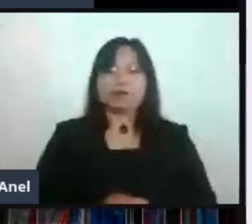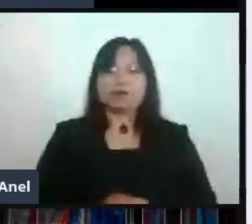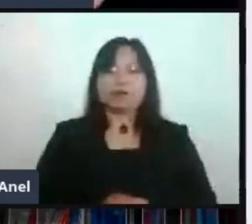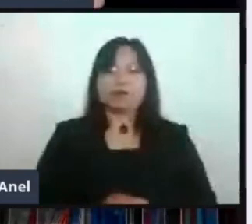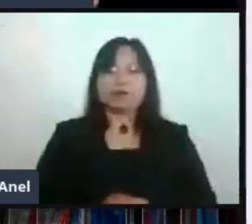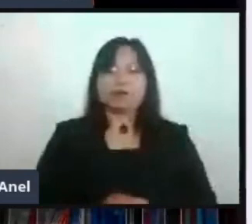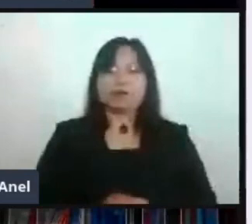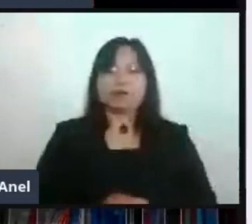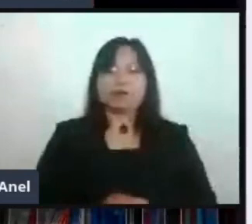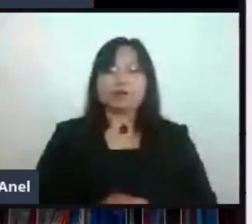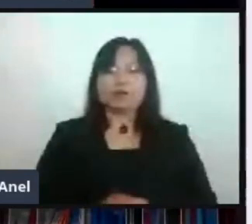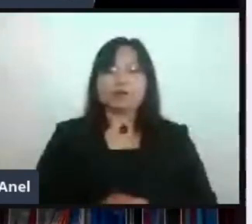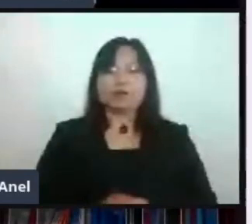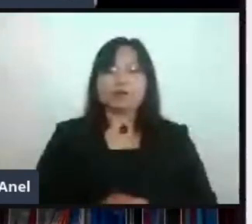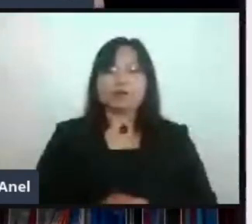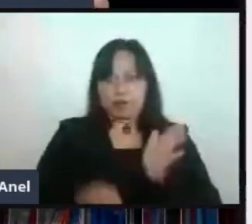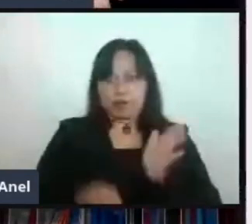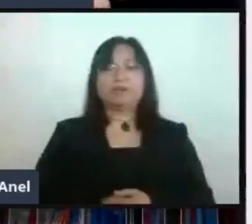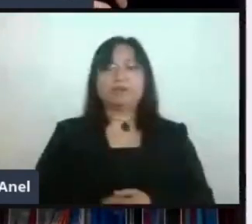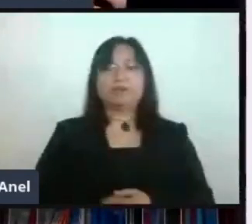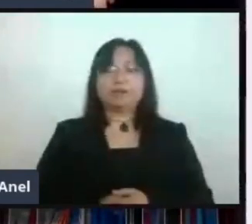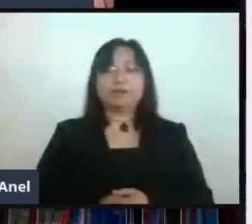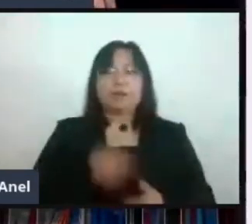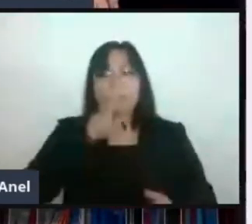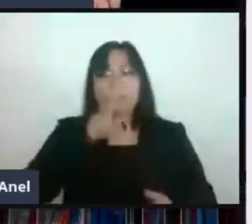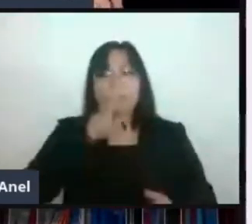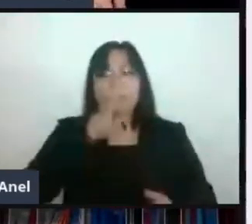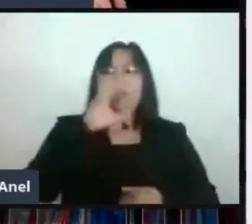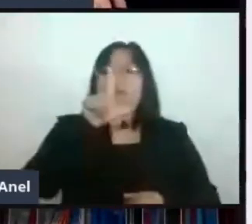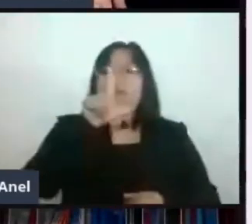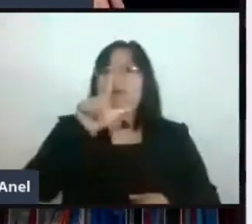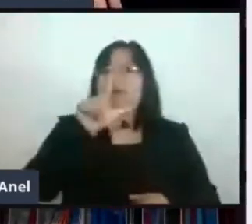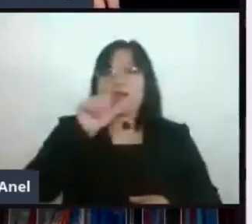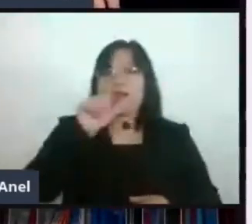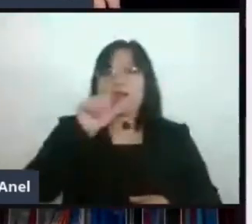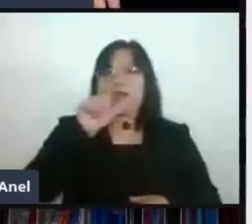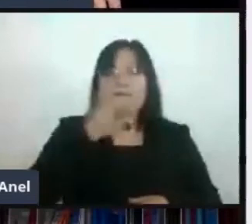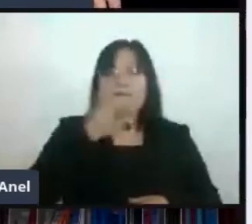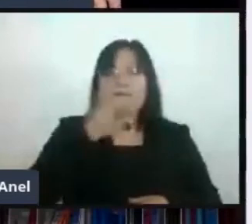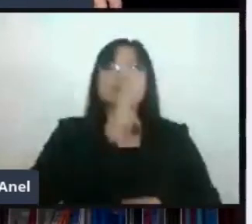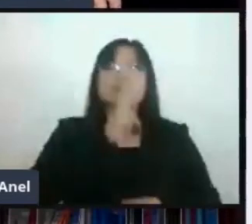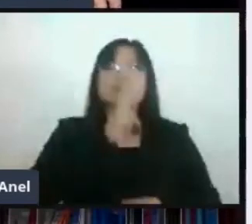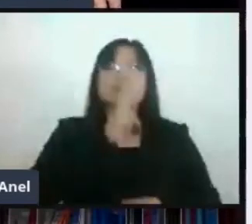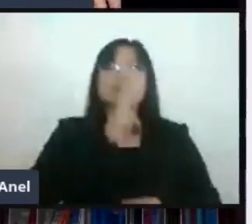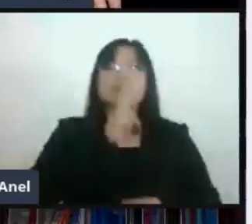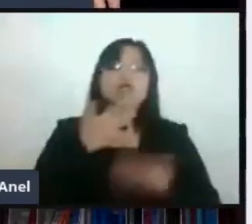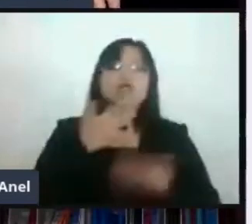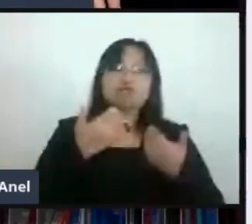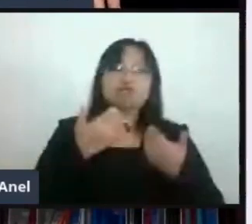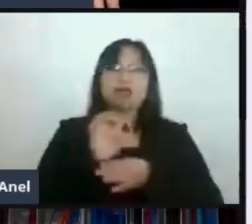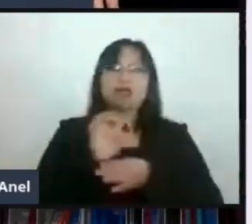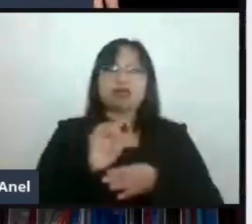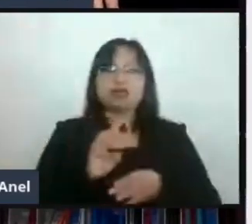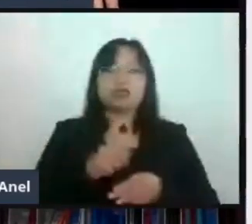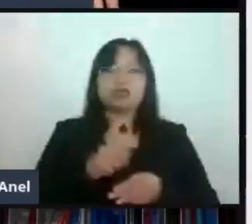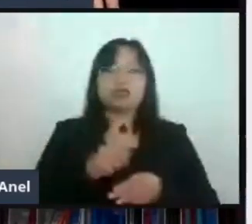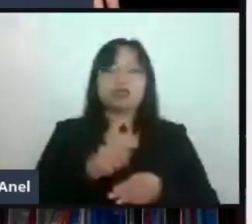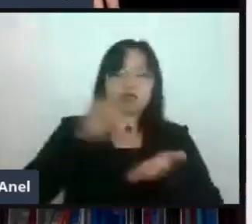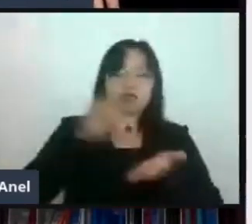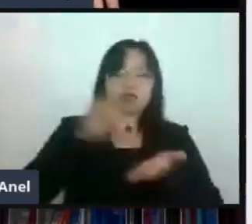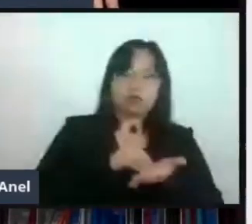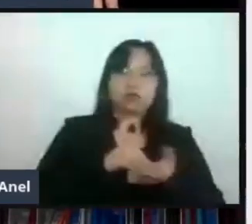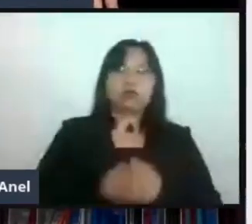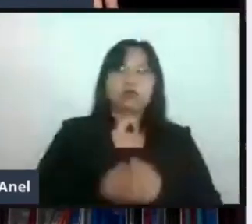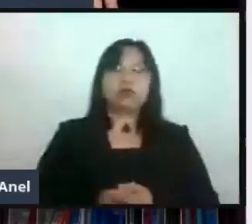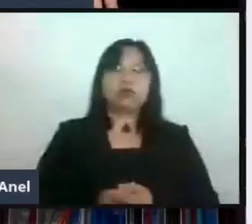clave de respuesta. Eso no aparecía efectivamente, Carlos. No aparecía y yo le voy a decir la clave de respuesta. Vamos a suponer que le voy a ir